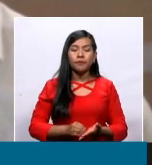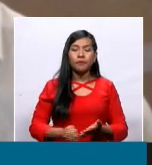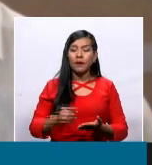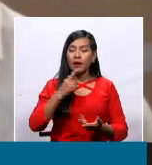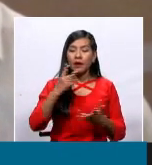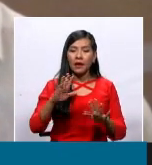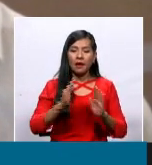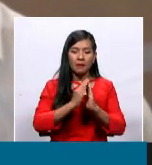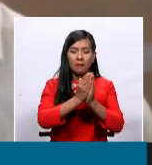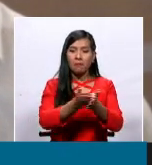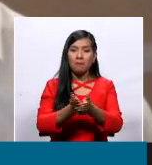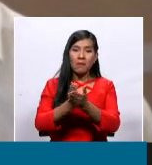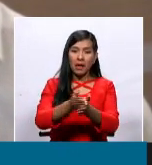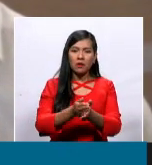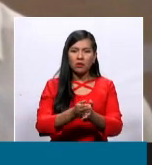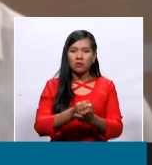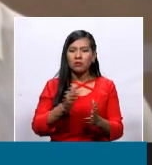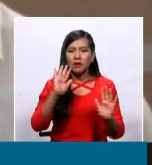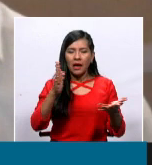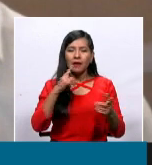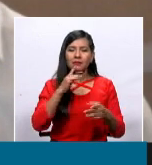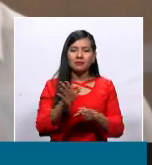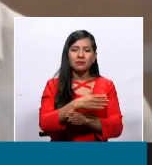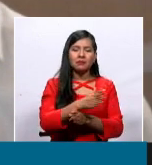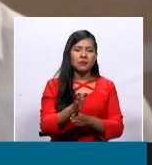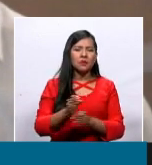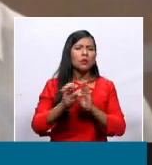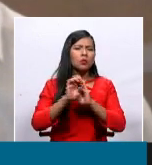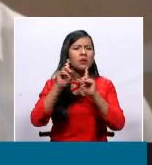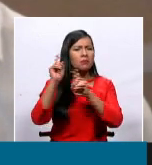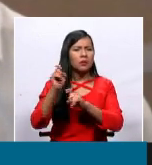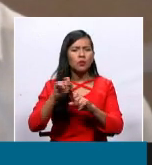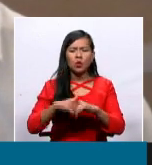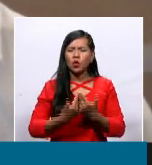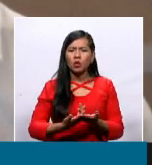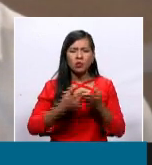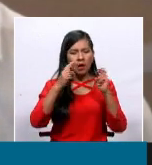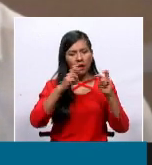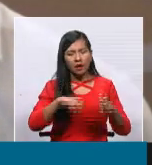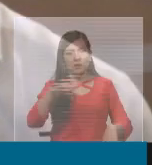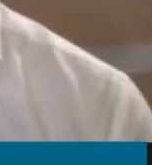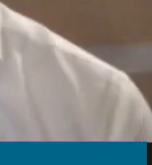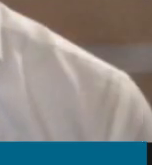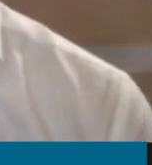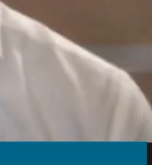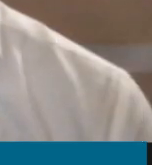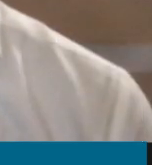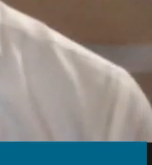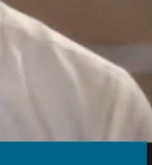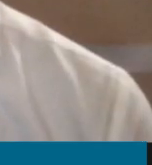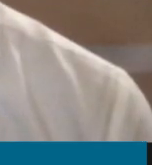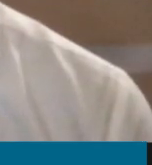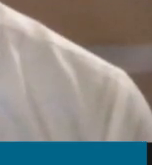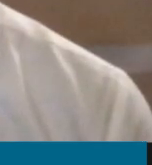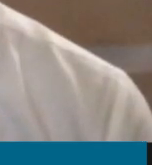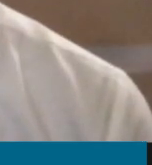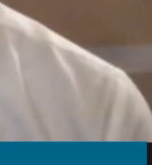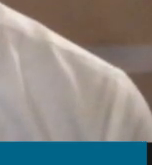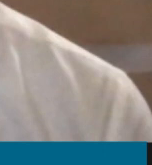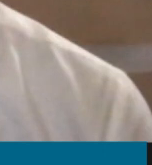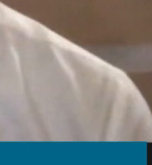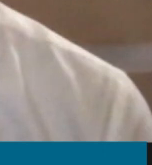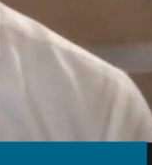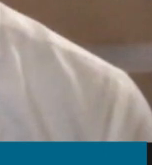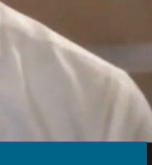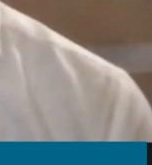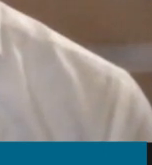¿Timoneó el barco? ¿Cuál es el análisis que se hace, por ejemplo, en lo político? ¿Se logró una estabilidad política, social,